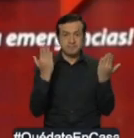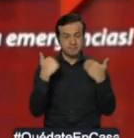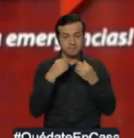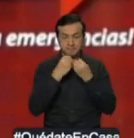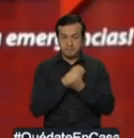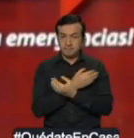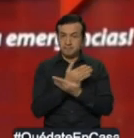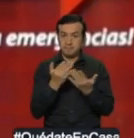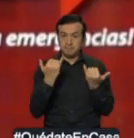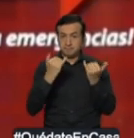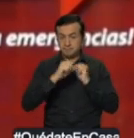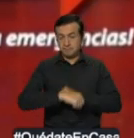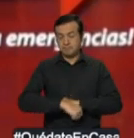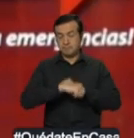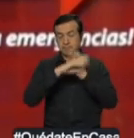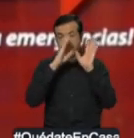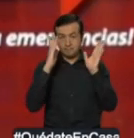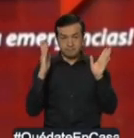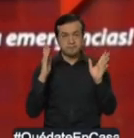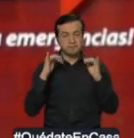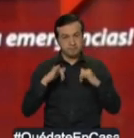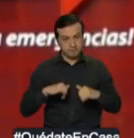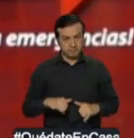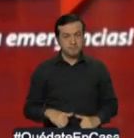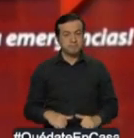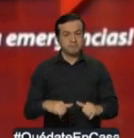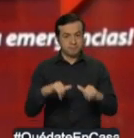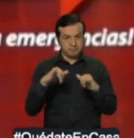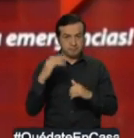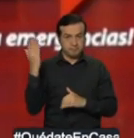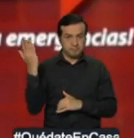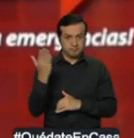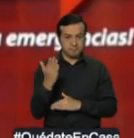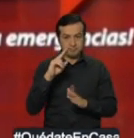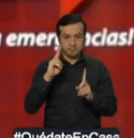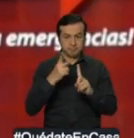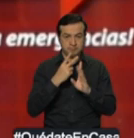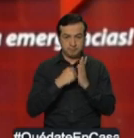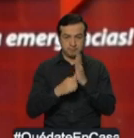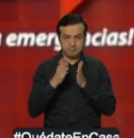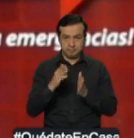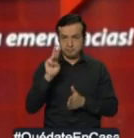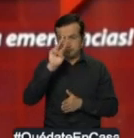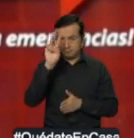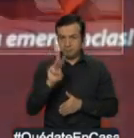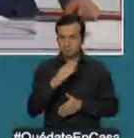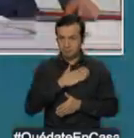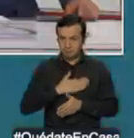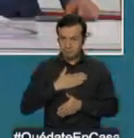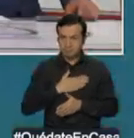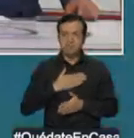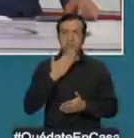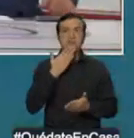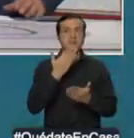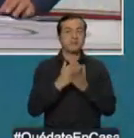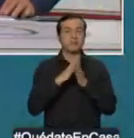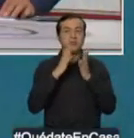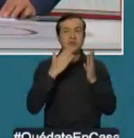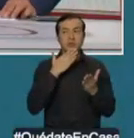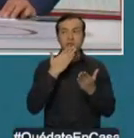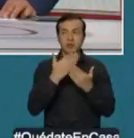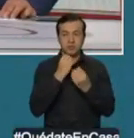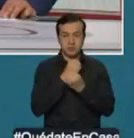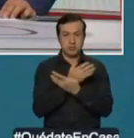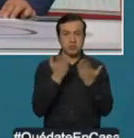información por esta mañana fabricio y podemos darle la palabra al viceministro de salud por favor de acuerdo ministra muchas gracias por esta